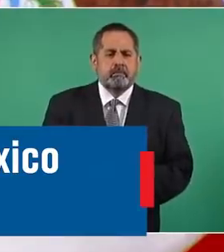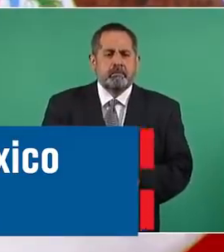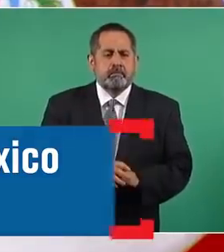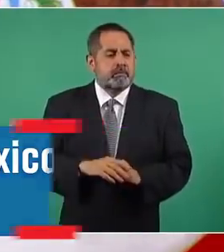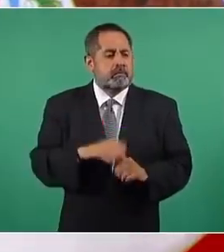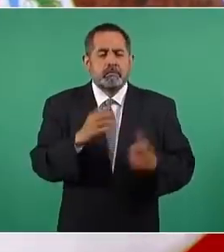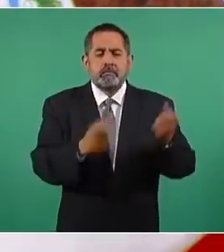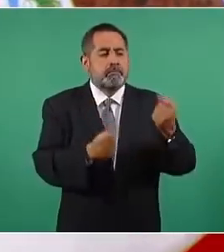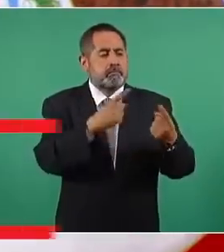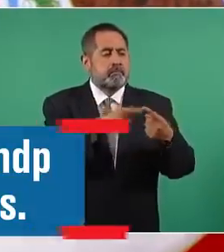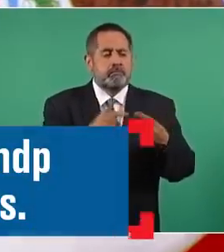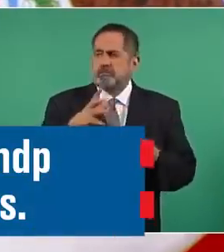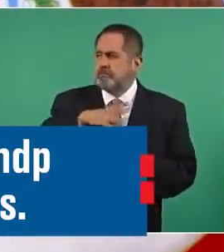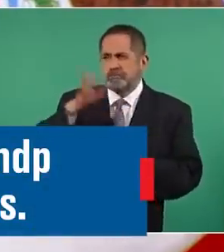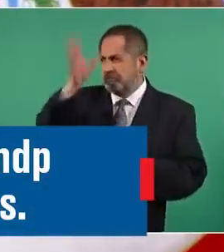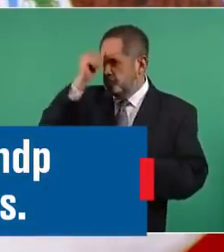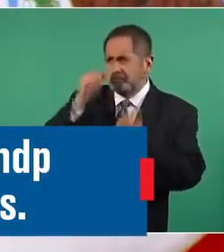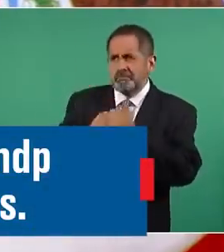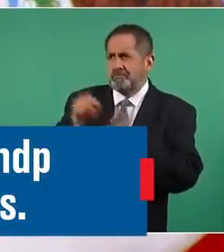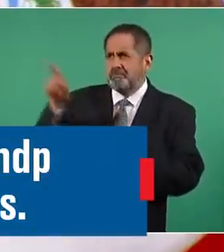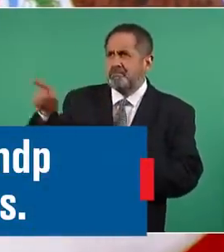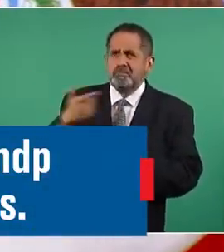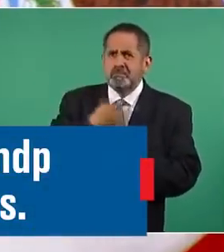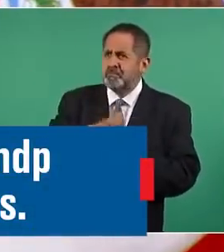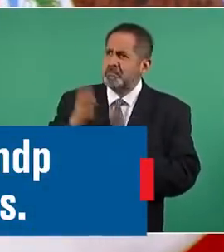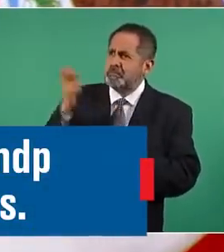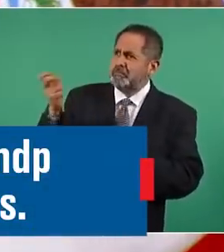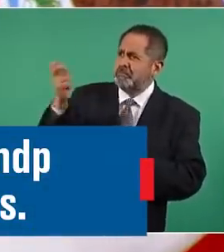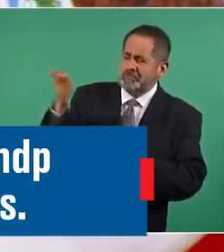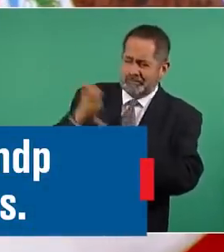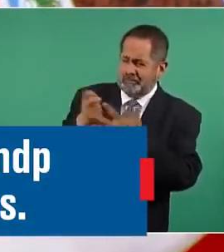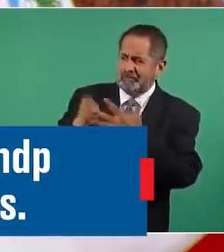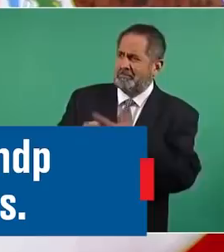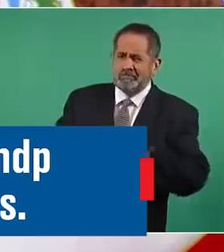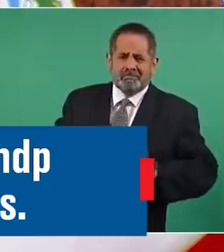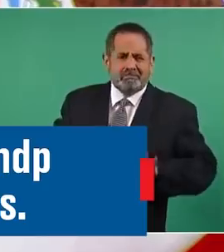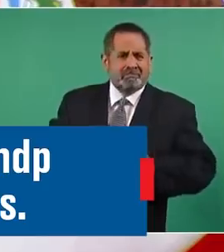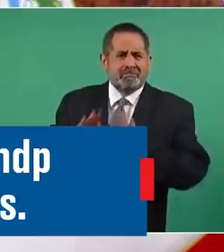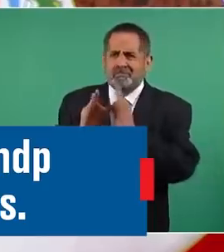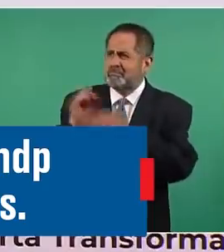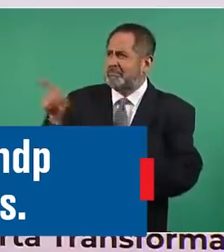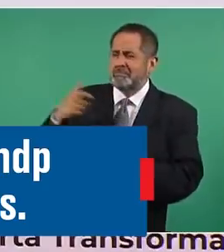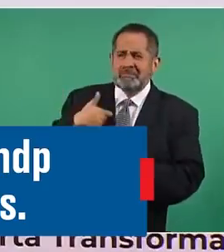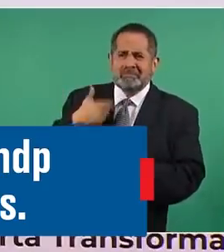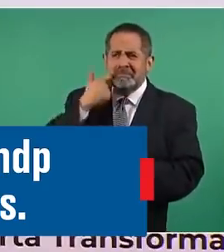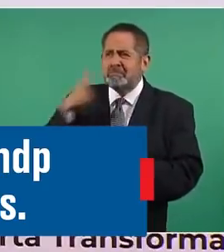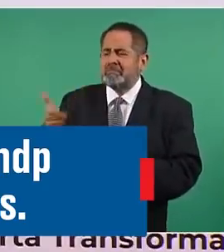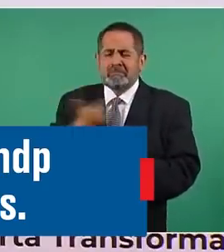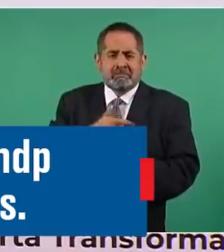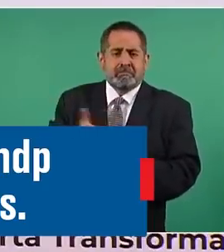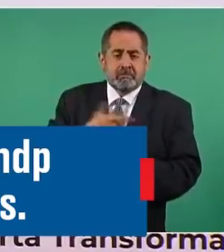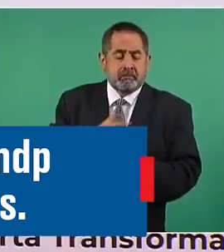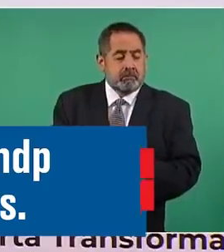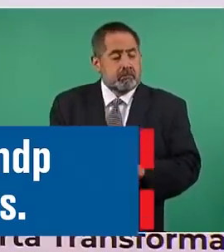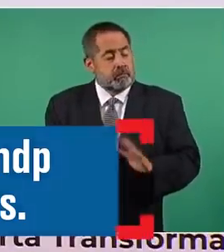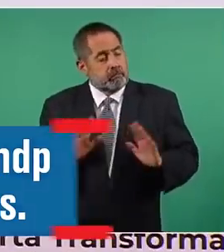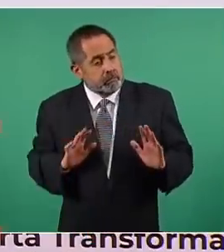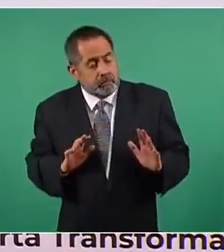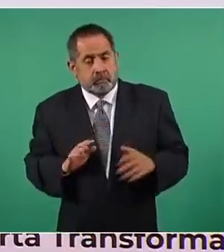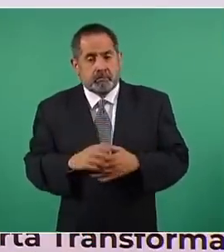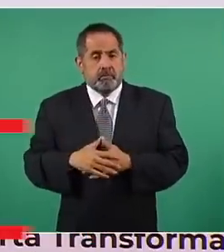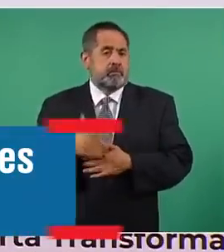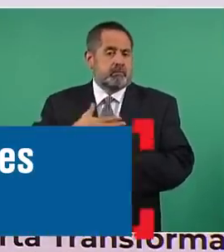233.047 decesos. El Ejecutivo destacó que se aumentó en 70 mil millones de pesos el presupuesto de salud en 15